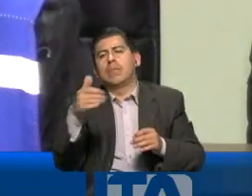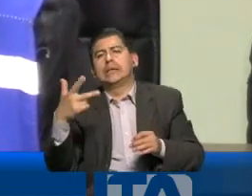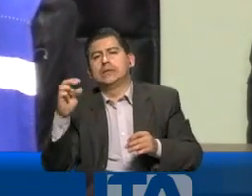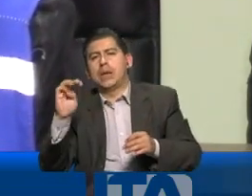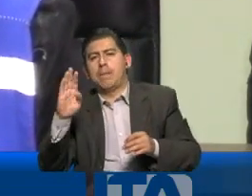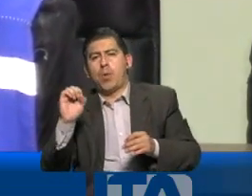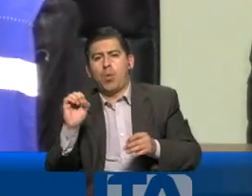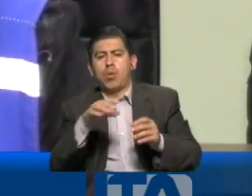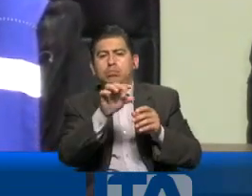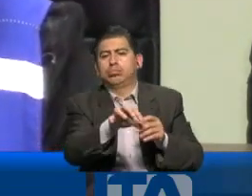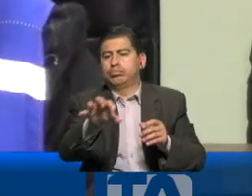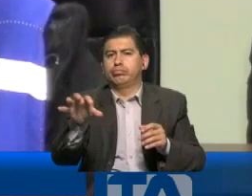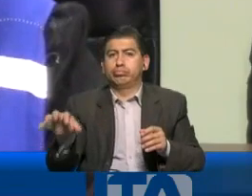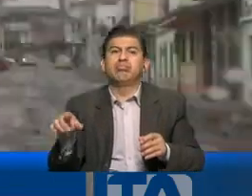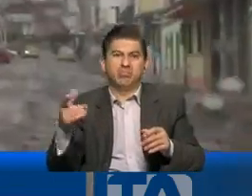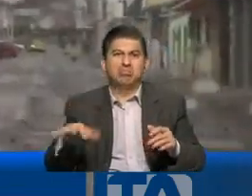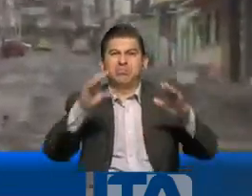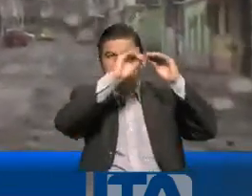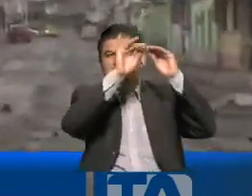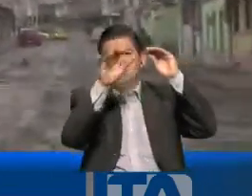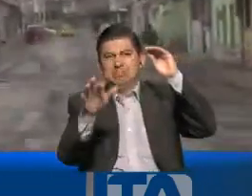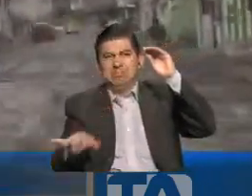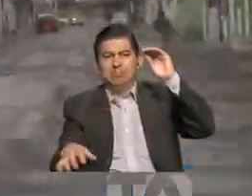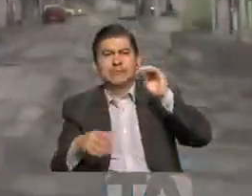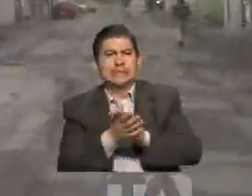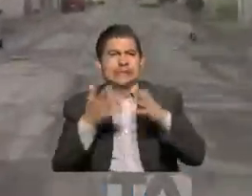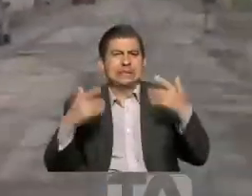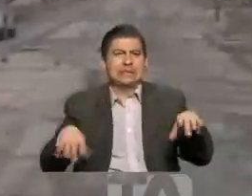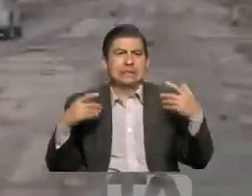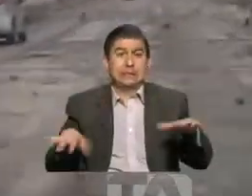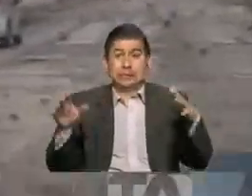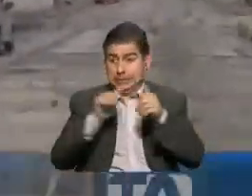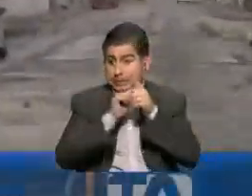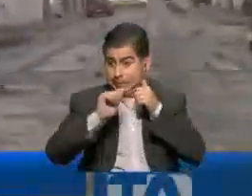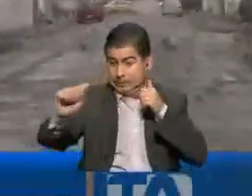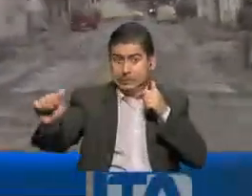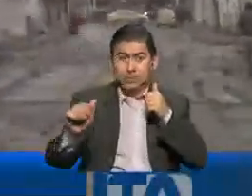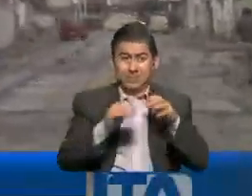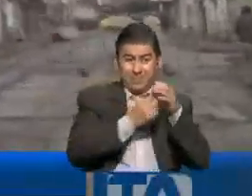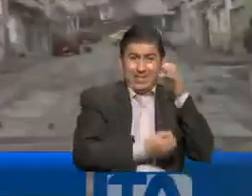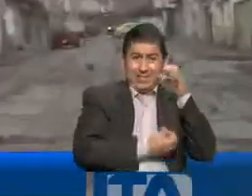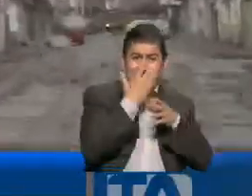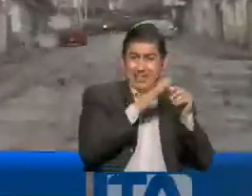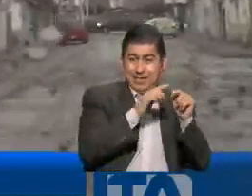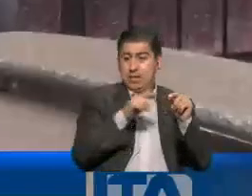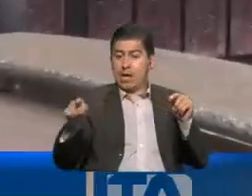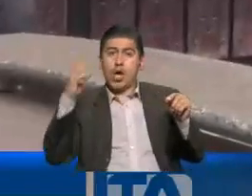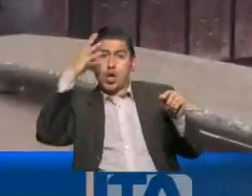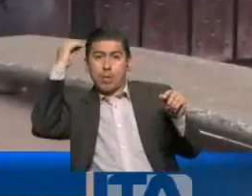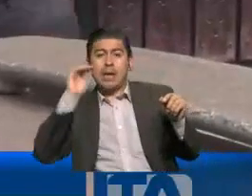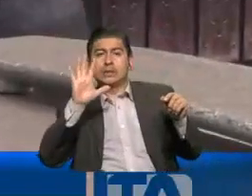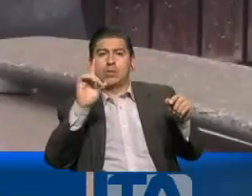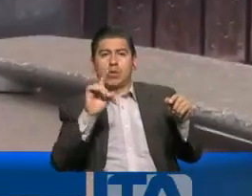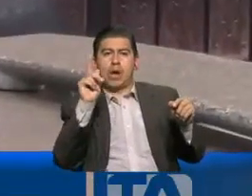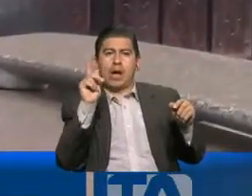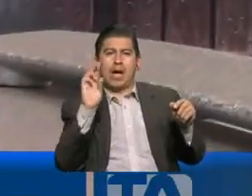cantones ingresan a ser parte ya de los cantones afectados. 51.7 kilómetros de distancia entre el volcán Sangay y la ciudad de Riobamba. Sin embargo,